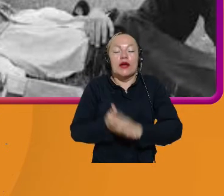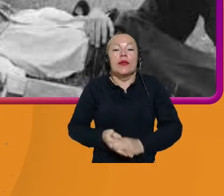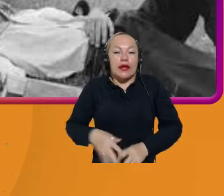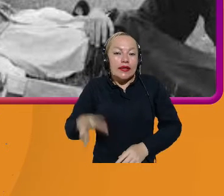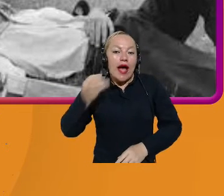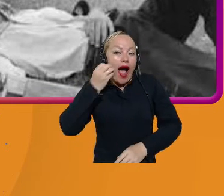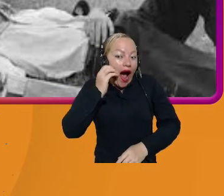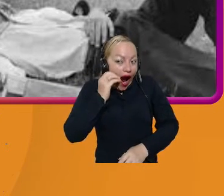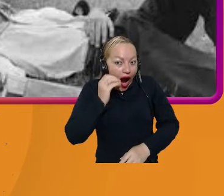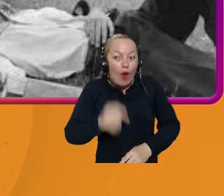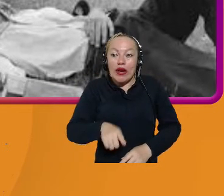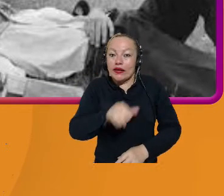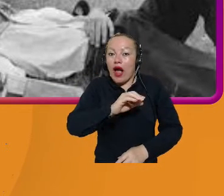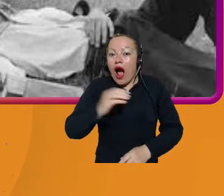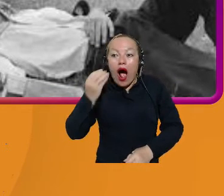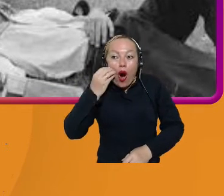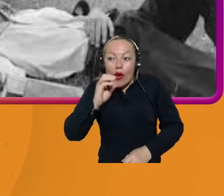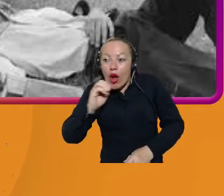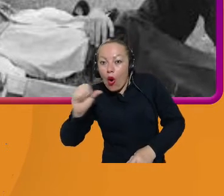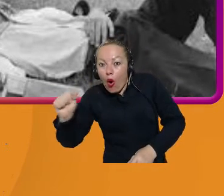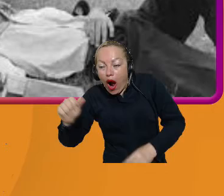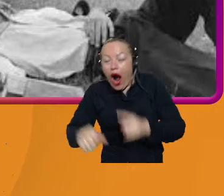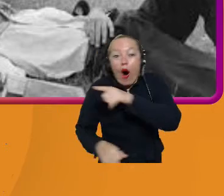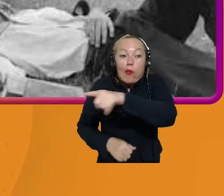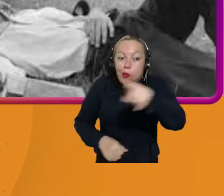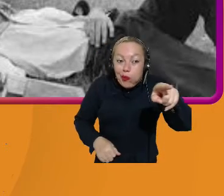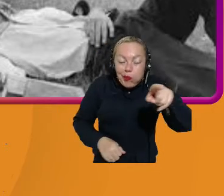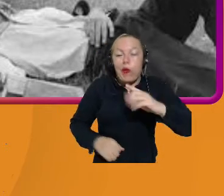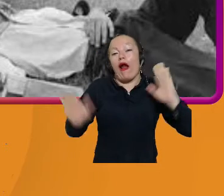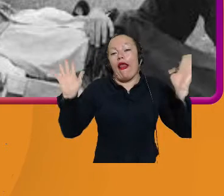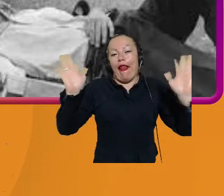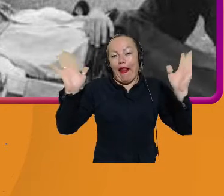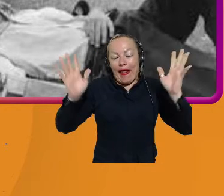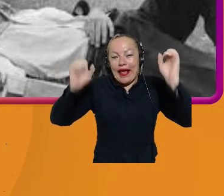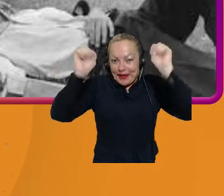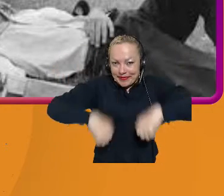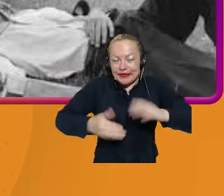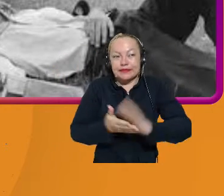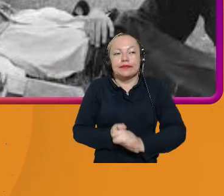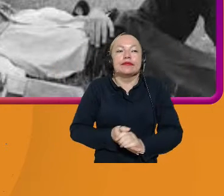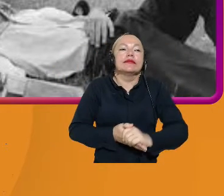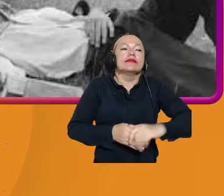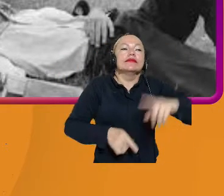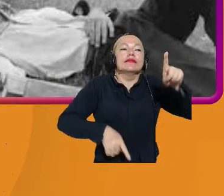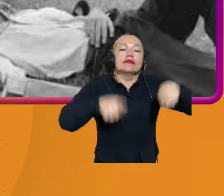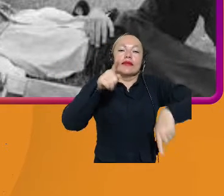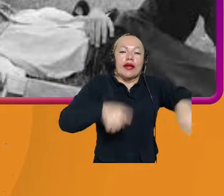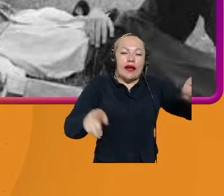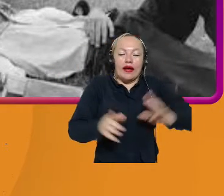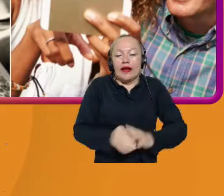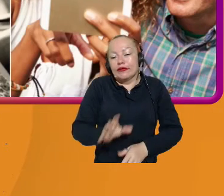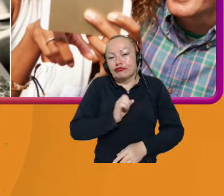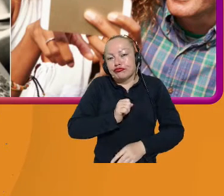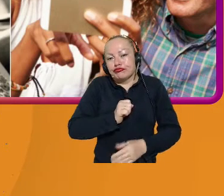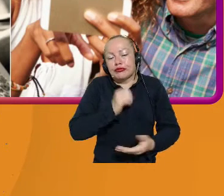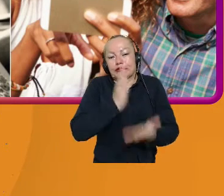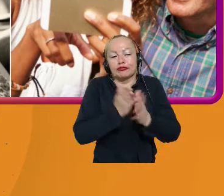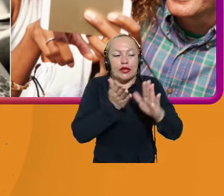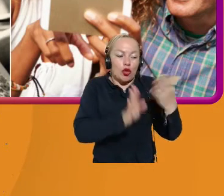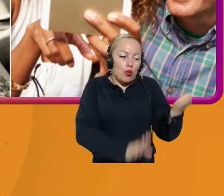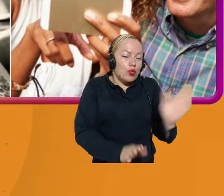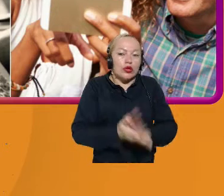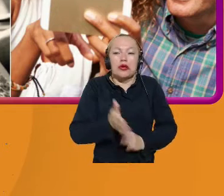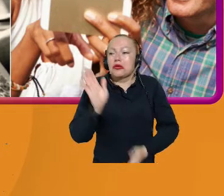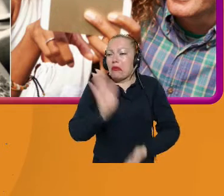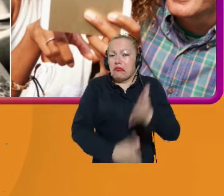la abuelita presente, al abuelito presente, pues qué bien. Compartan porque hay unos que pues Ya no están. No, los niños se fueron